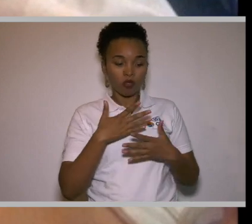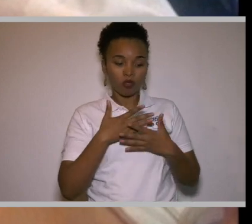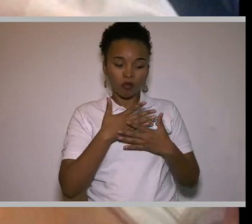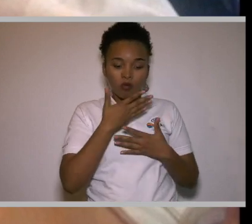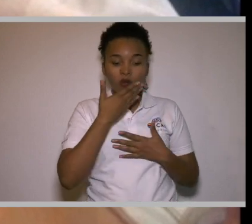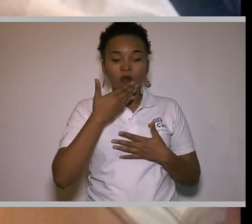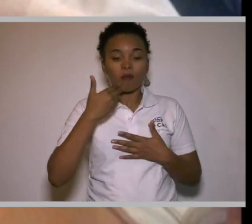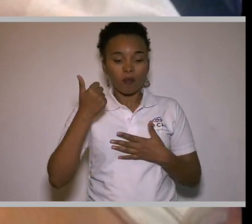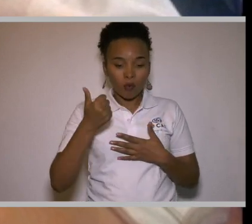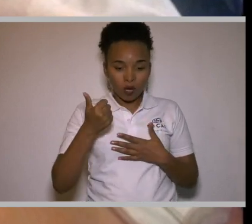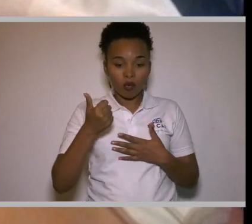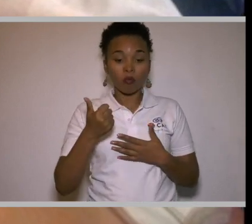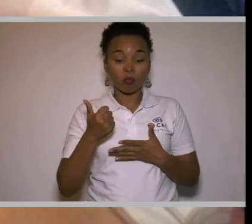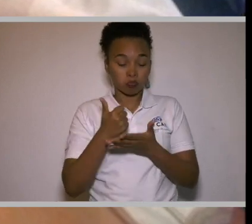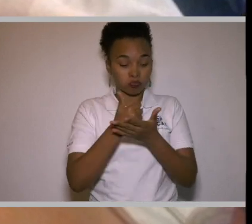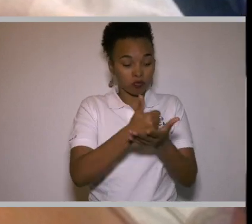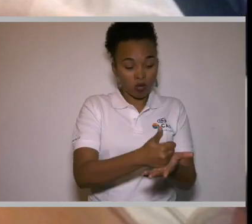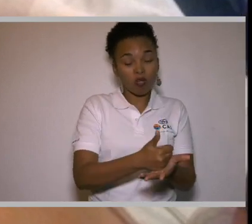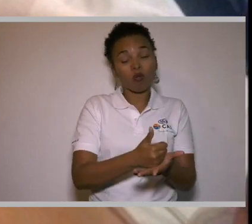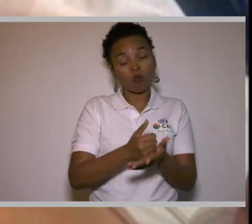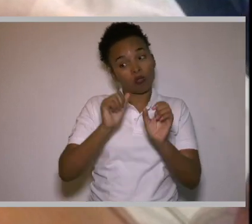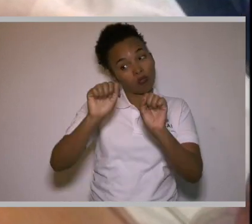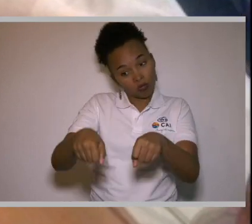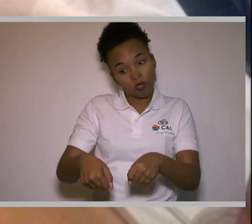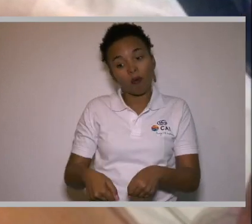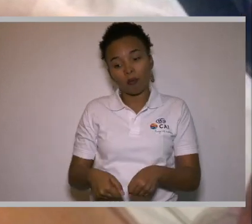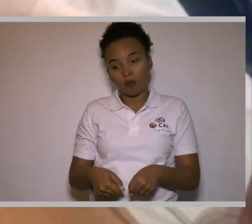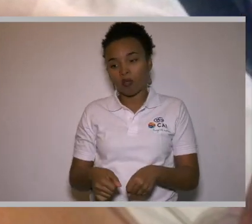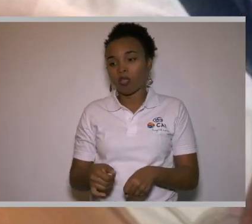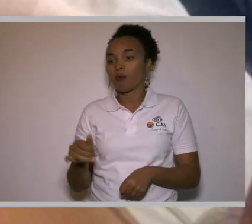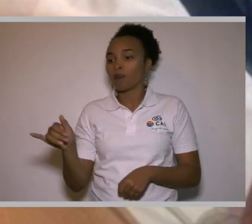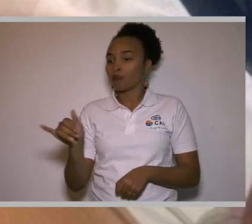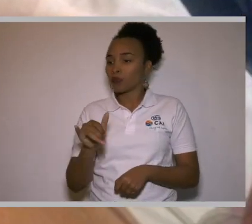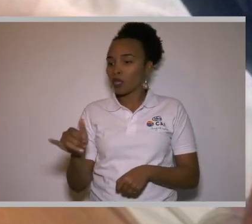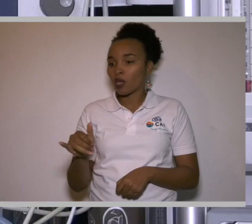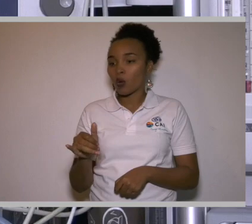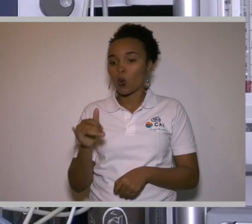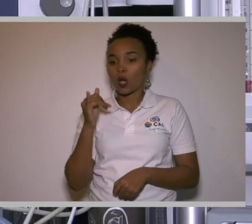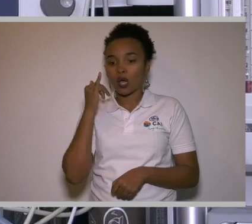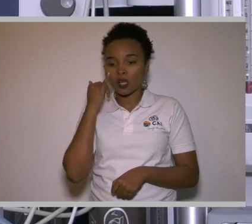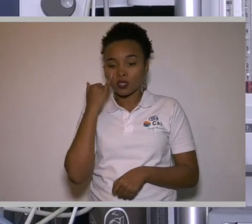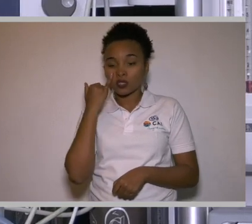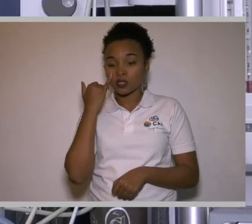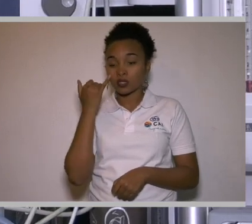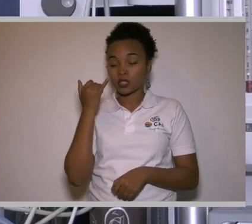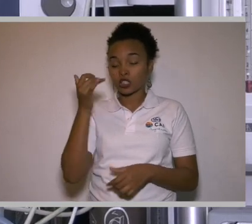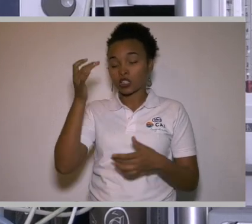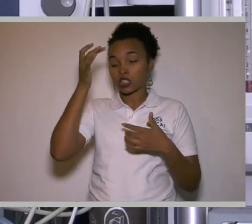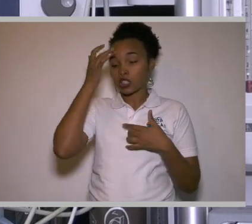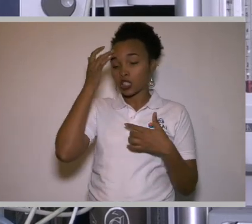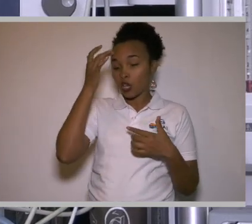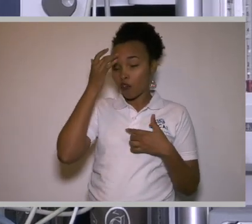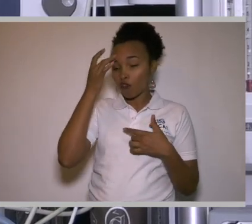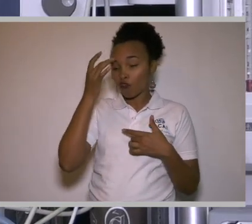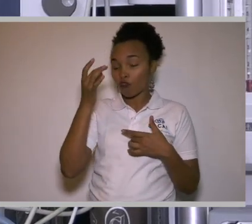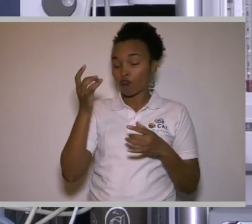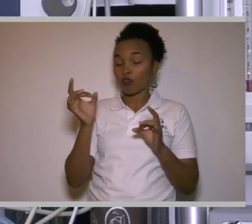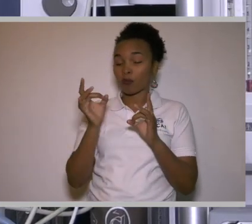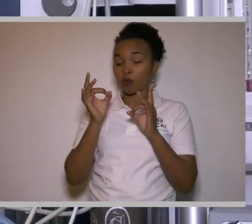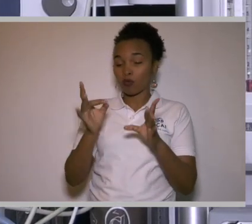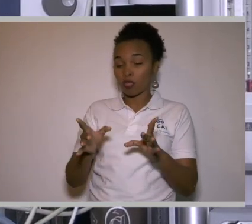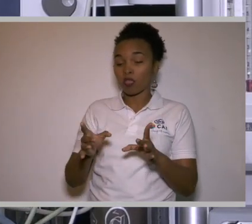ver riesgo-beneficio, si es algo Exacto. de urgencia que compromete la vida del niño, por eso no se debe limitar, porque ya son